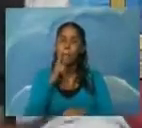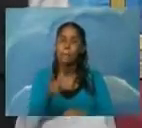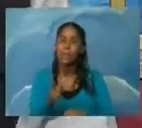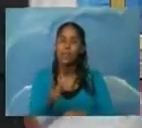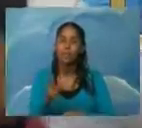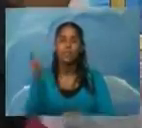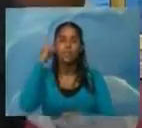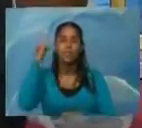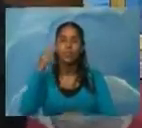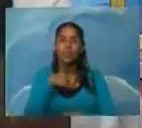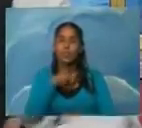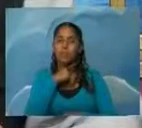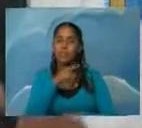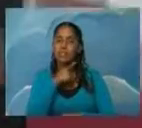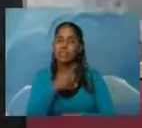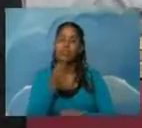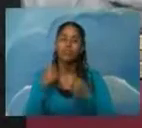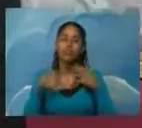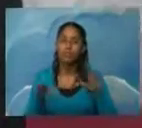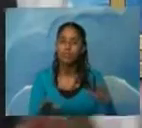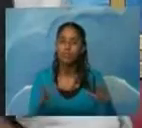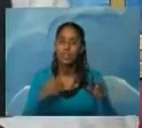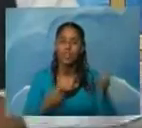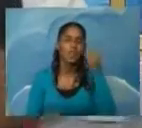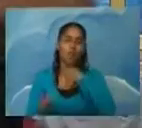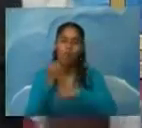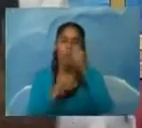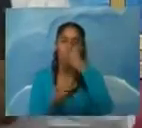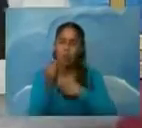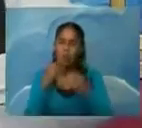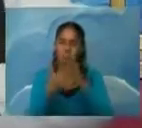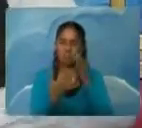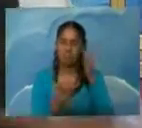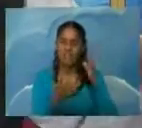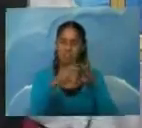que me iba a hacer daño, yo sin embargo le zumbé así.